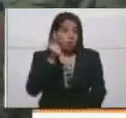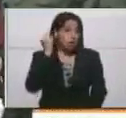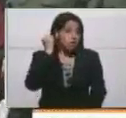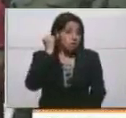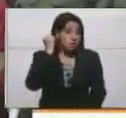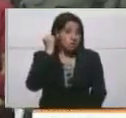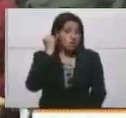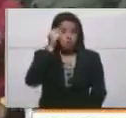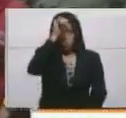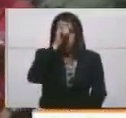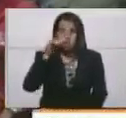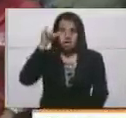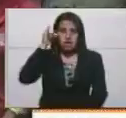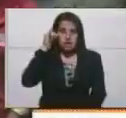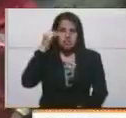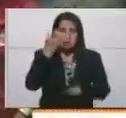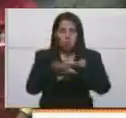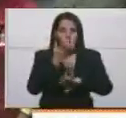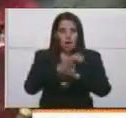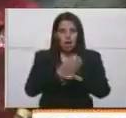como Yelitza Santaella en Monagas,